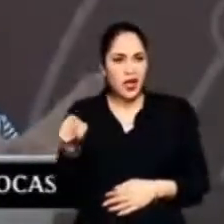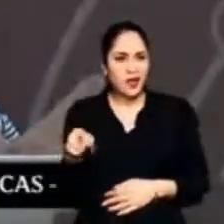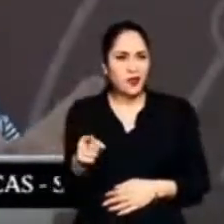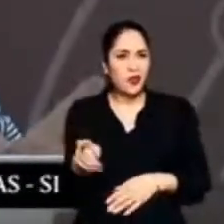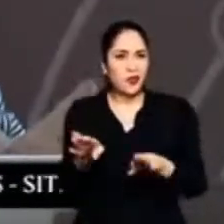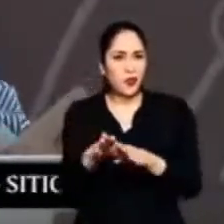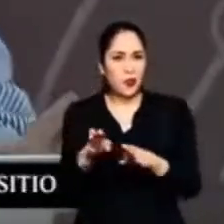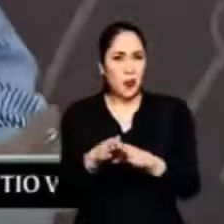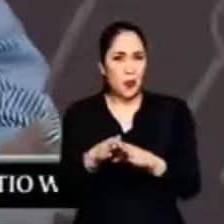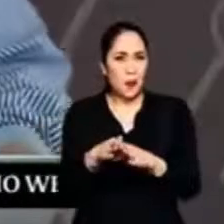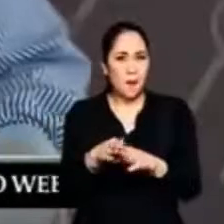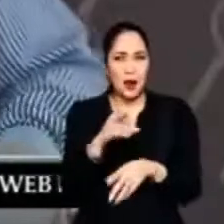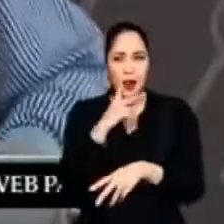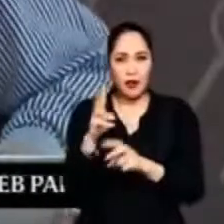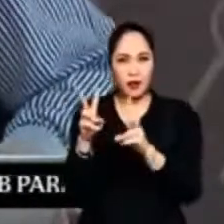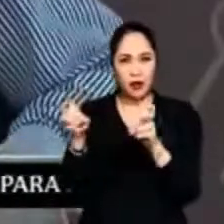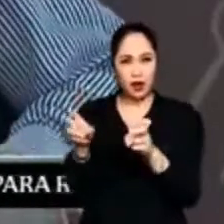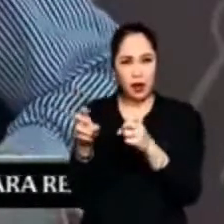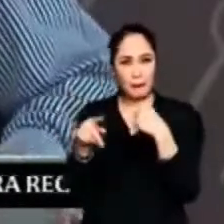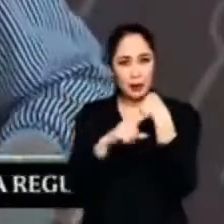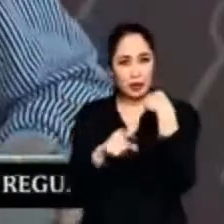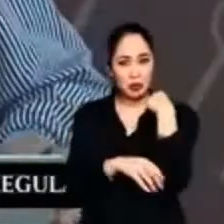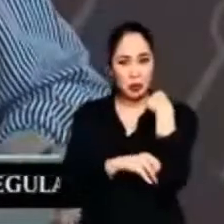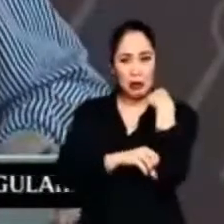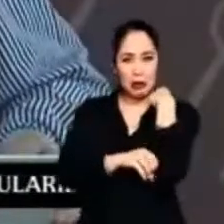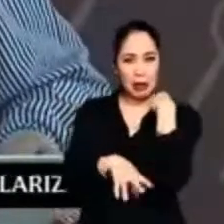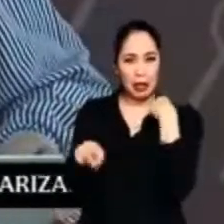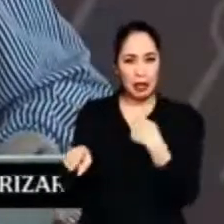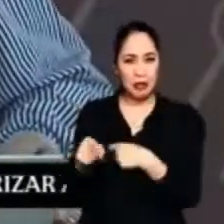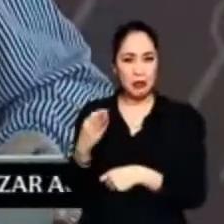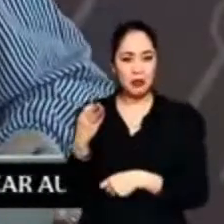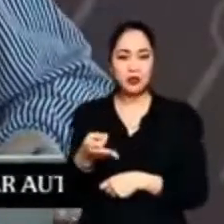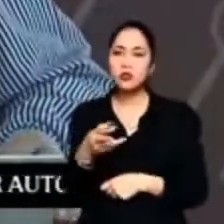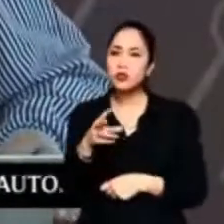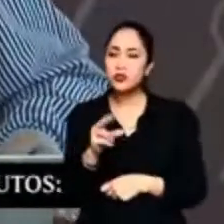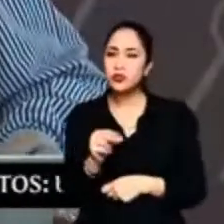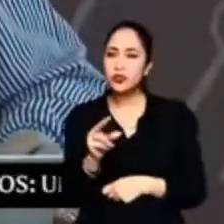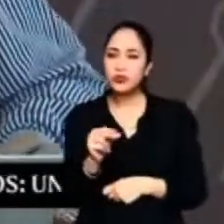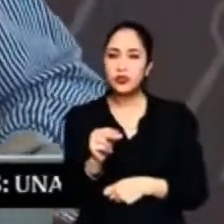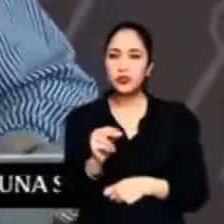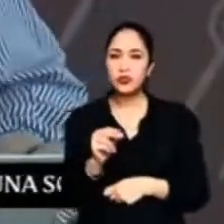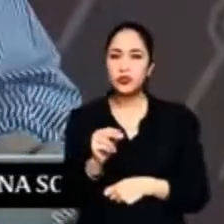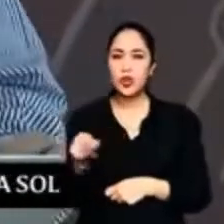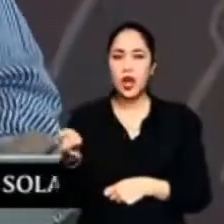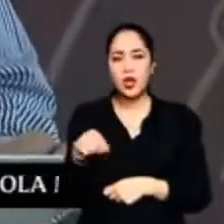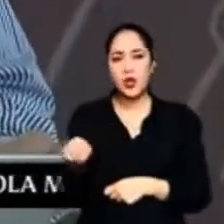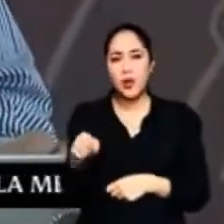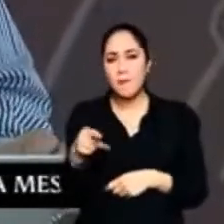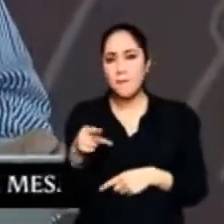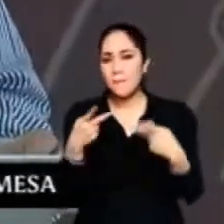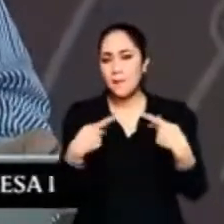simplemente son entes públicos